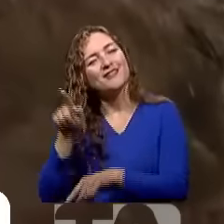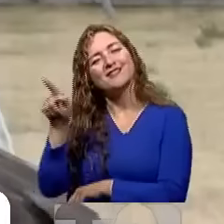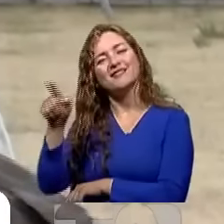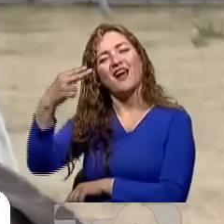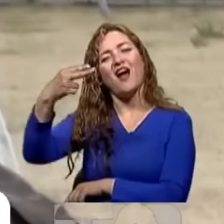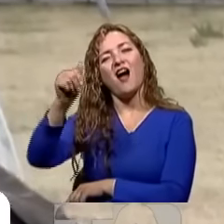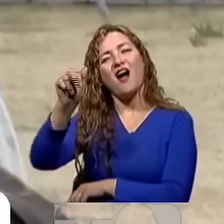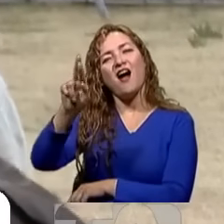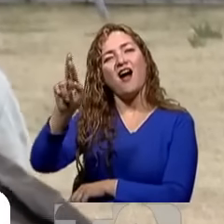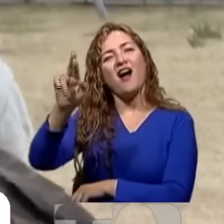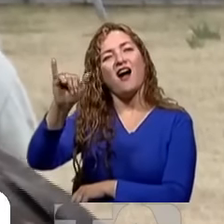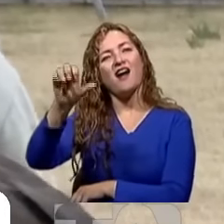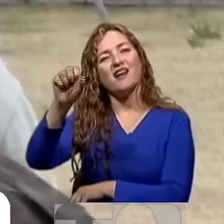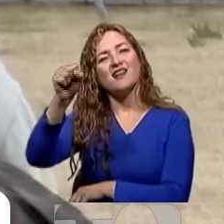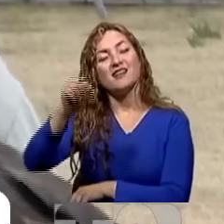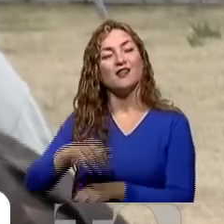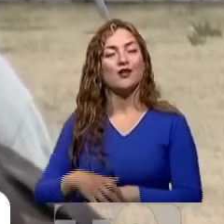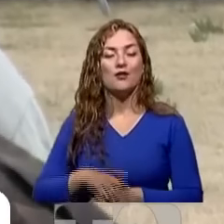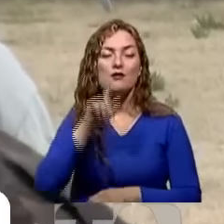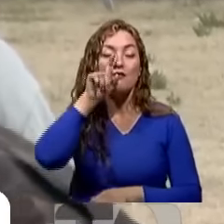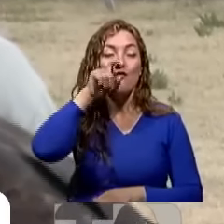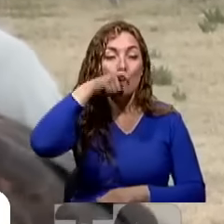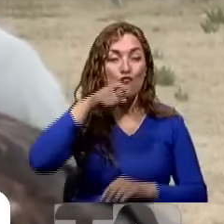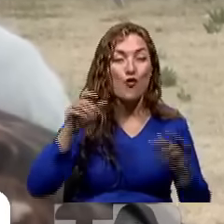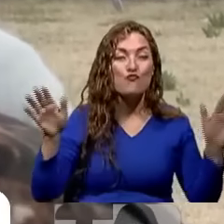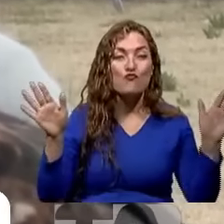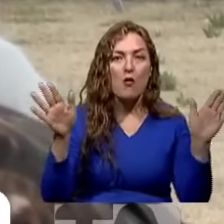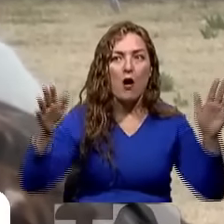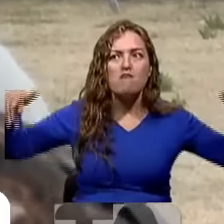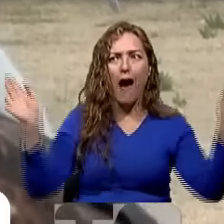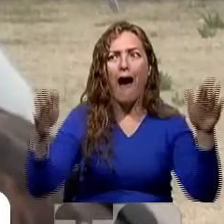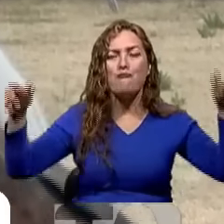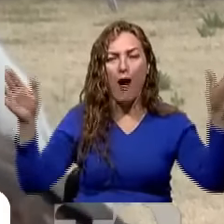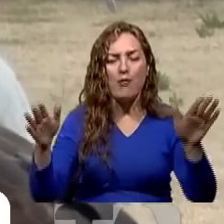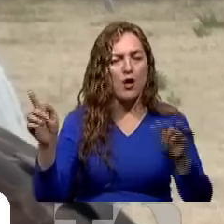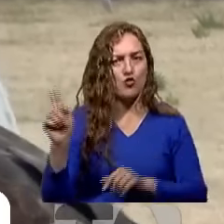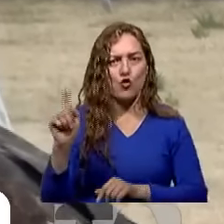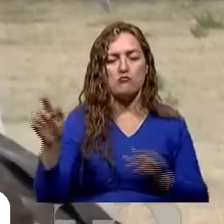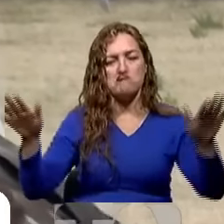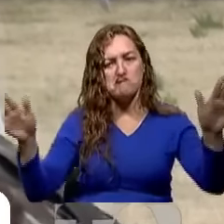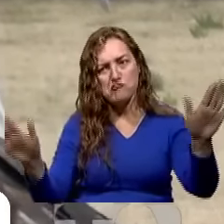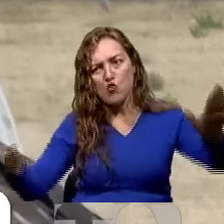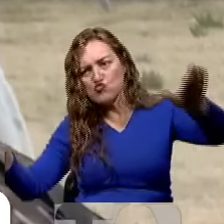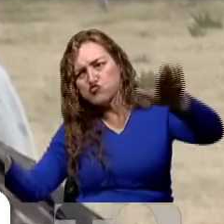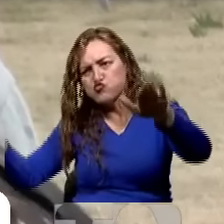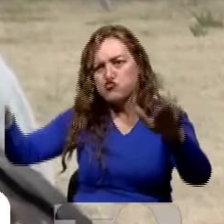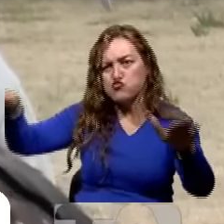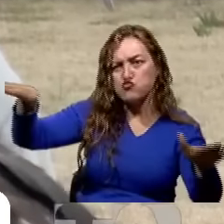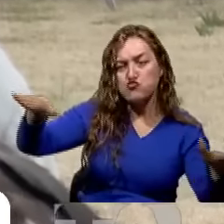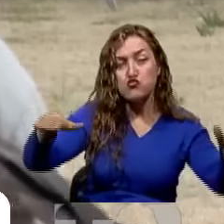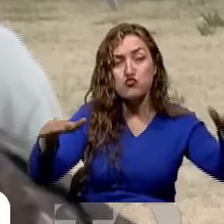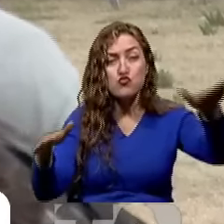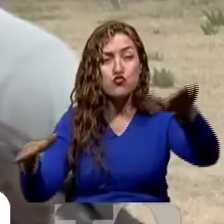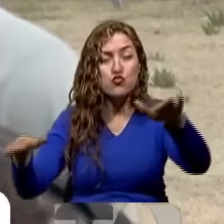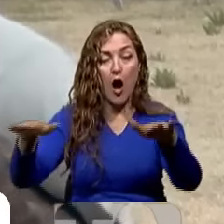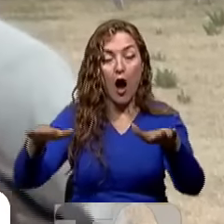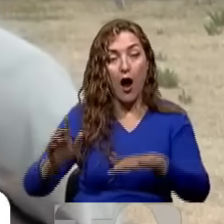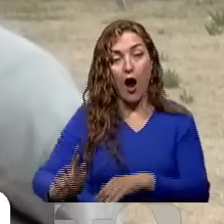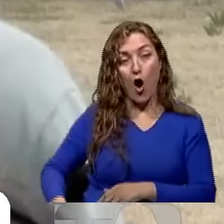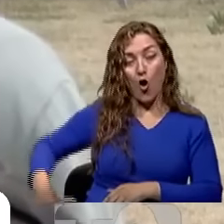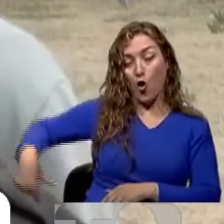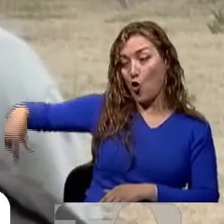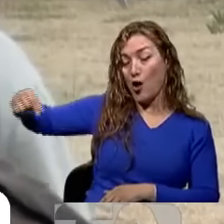Harris. Es un ave planeadora, no bate tanto las alas como, por ejemplo, un halcón. Suelen tener la cola larga